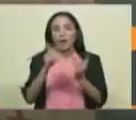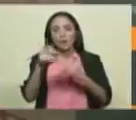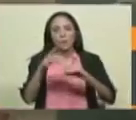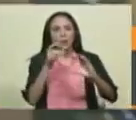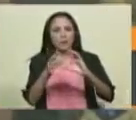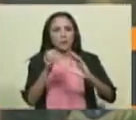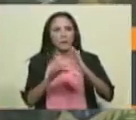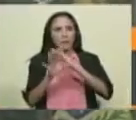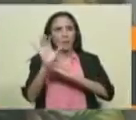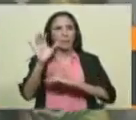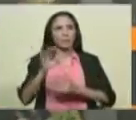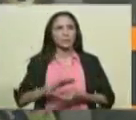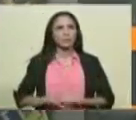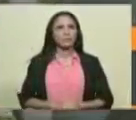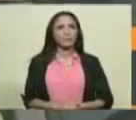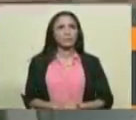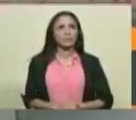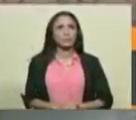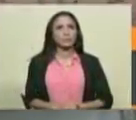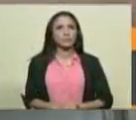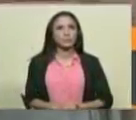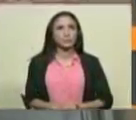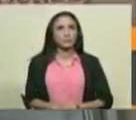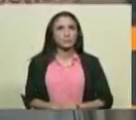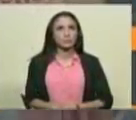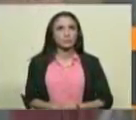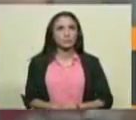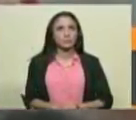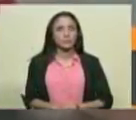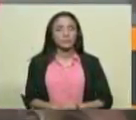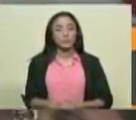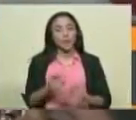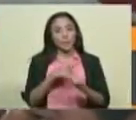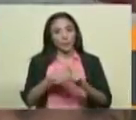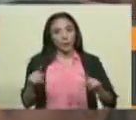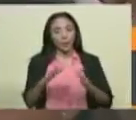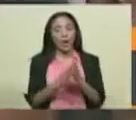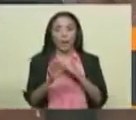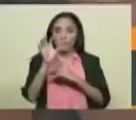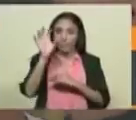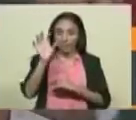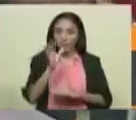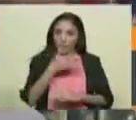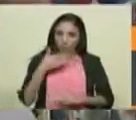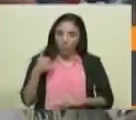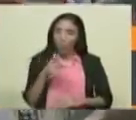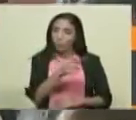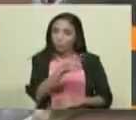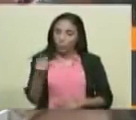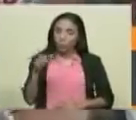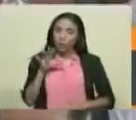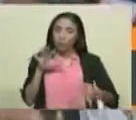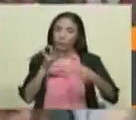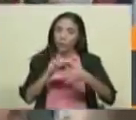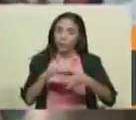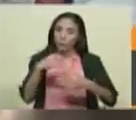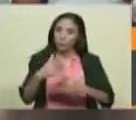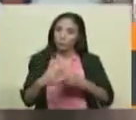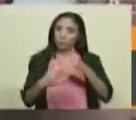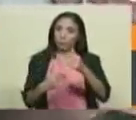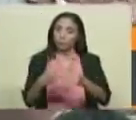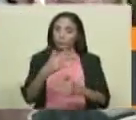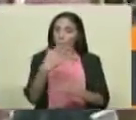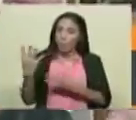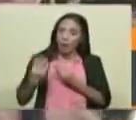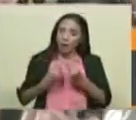patria. Pero para ese país próspero tenemos que hacerlo entre todos, entre todas.